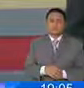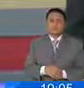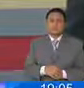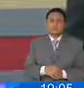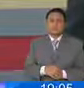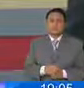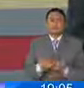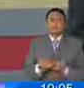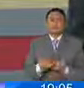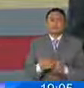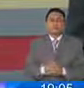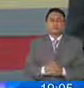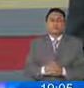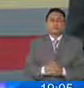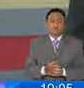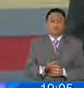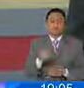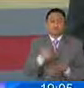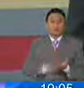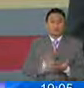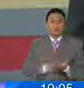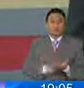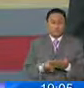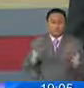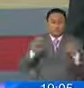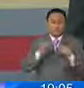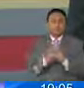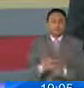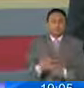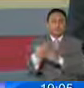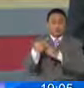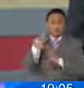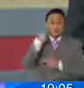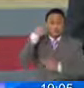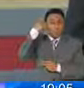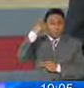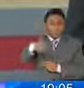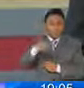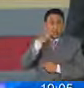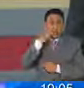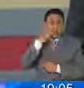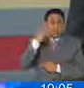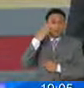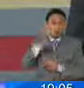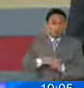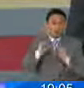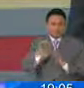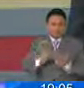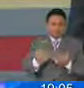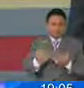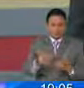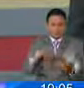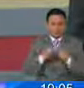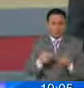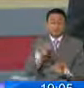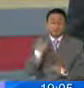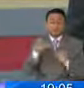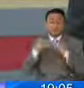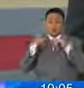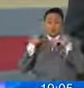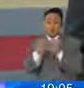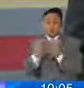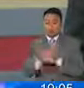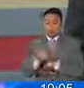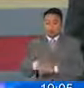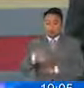Ahora les contamos que el debate sobre la corresponsabilidad de los padres y madres en el cuidado de los hijos se profundiza. Dos agrupaciones con puntos de